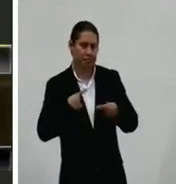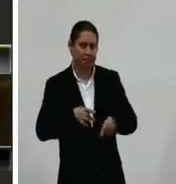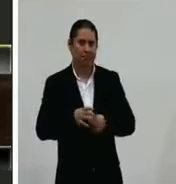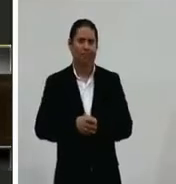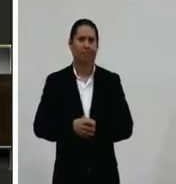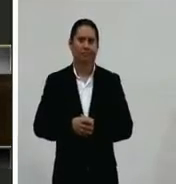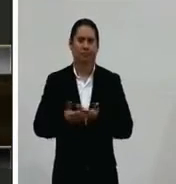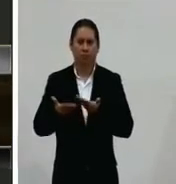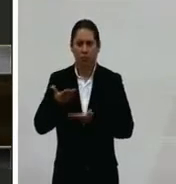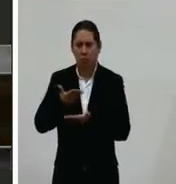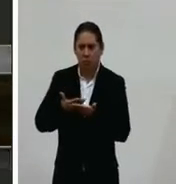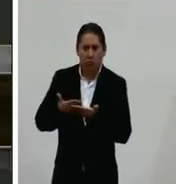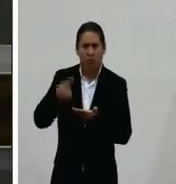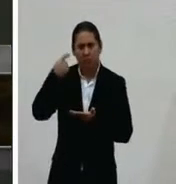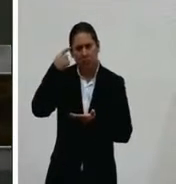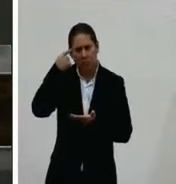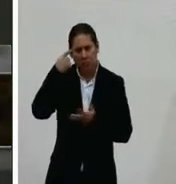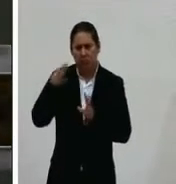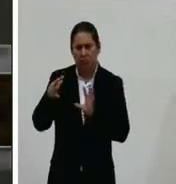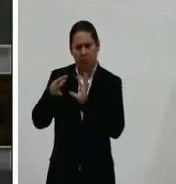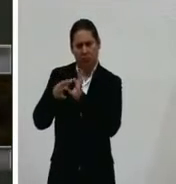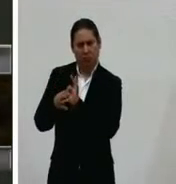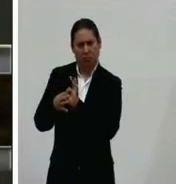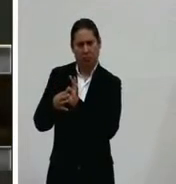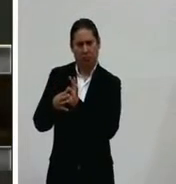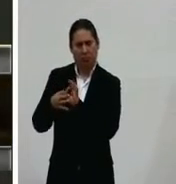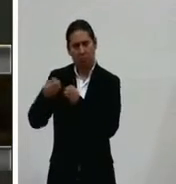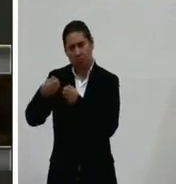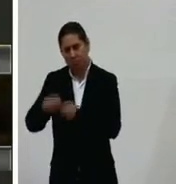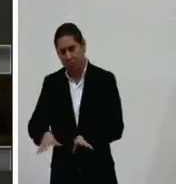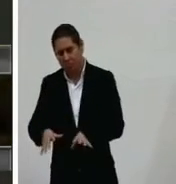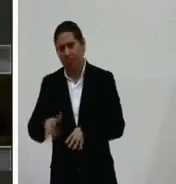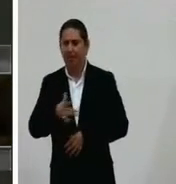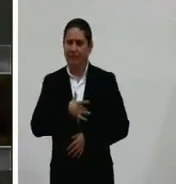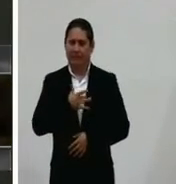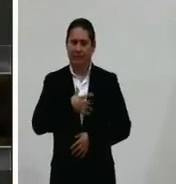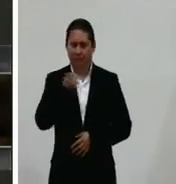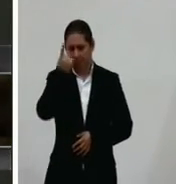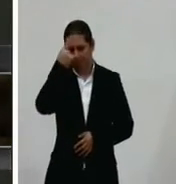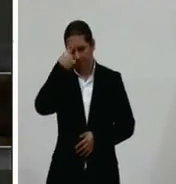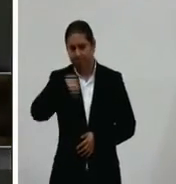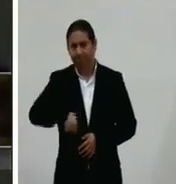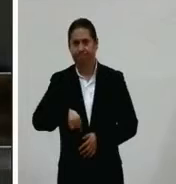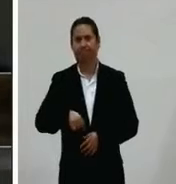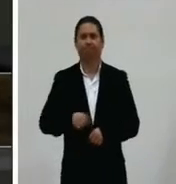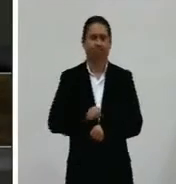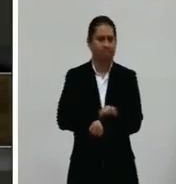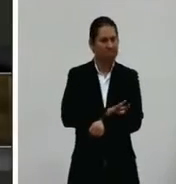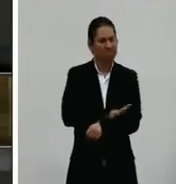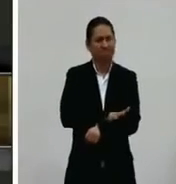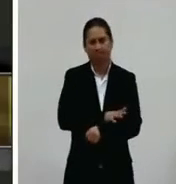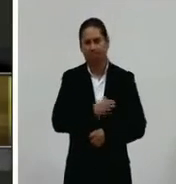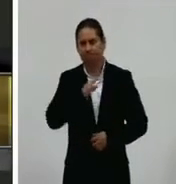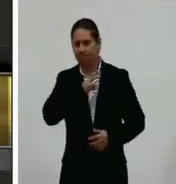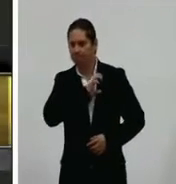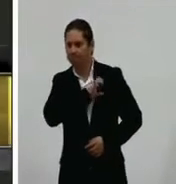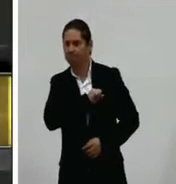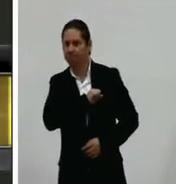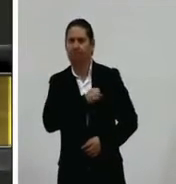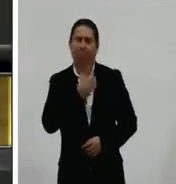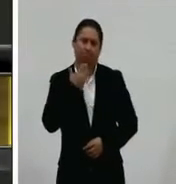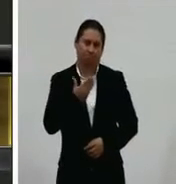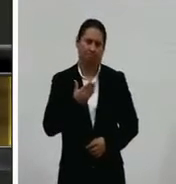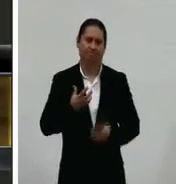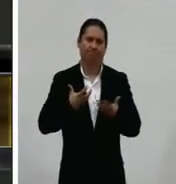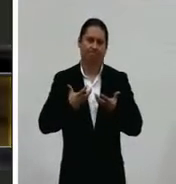se estaba psicológicamente vinculado. La bilateralidad de la norma, que al igual que nos da